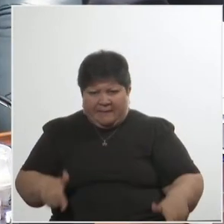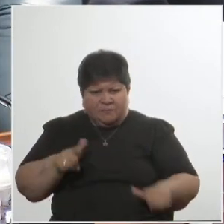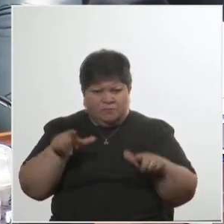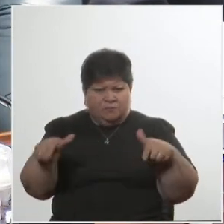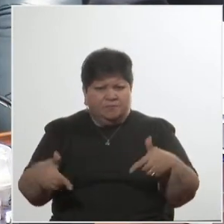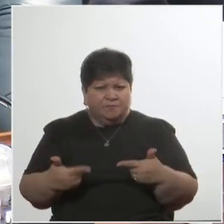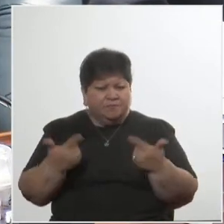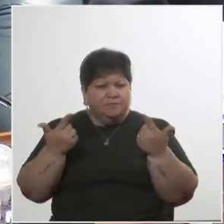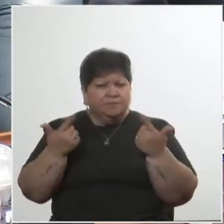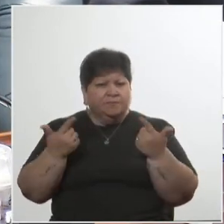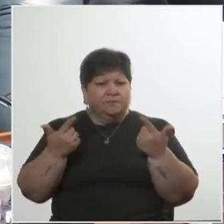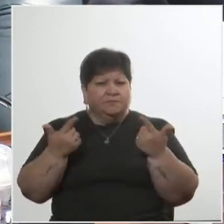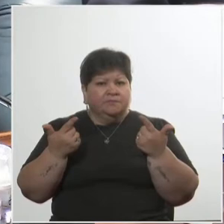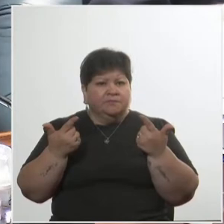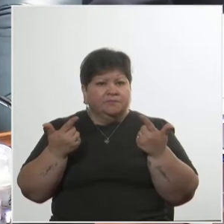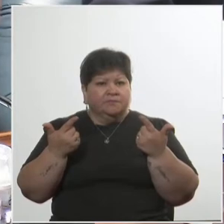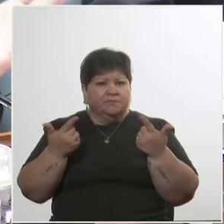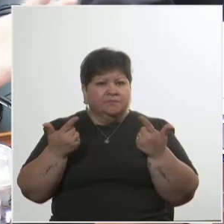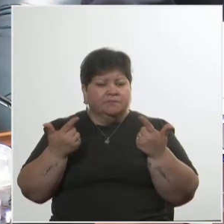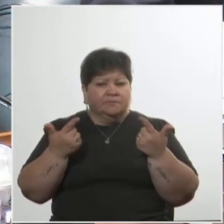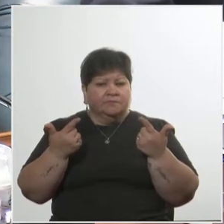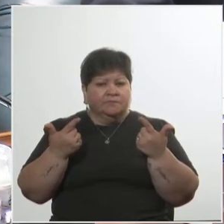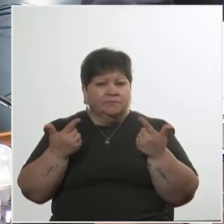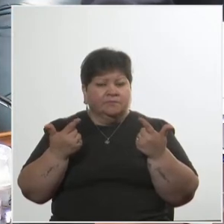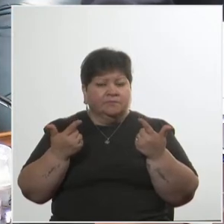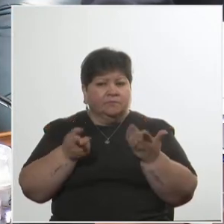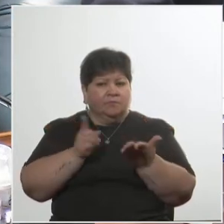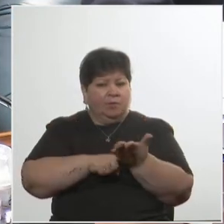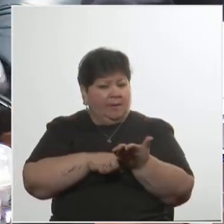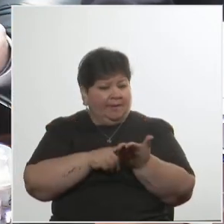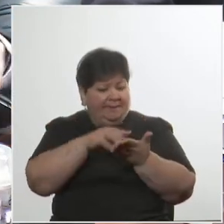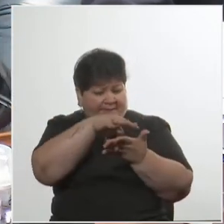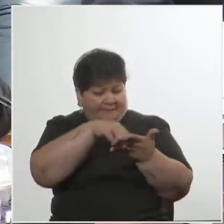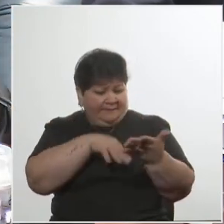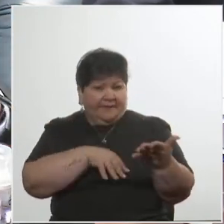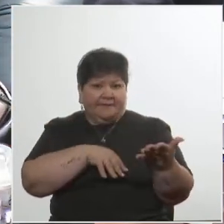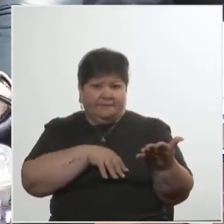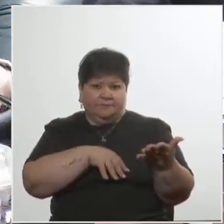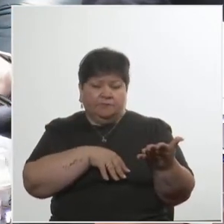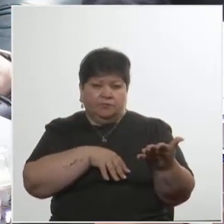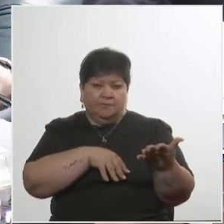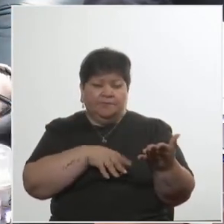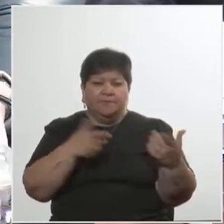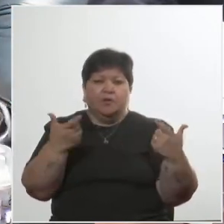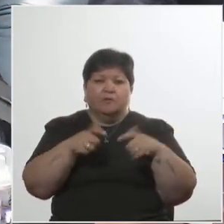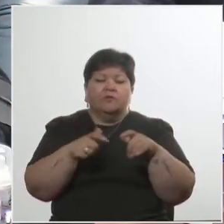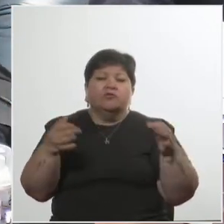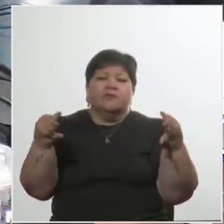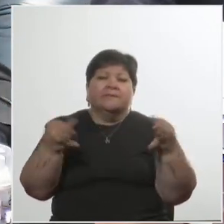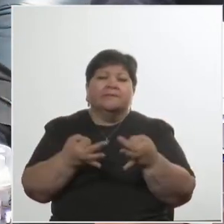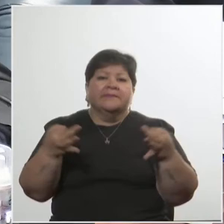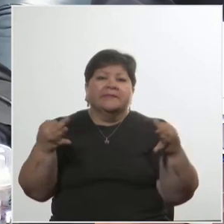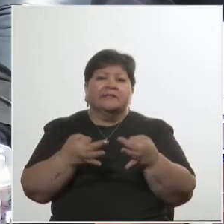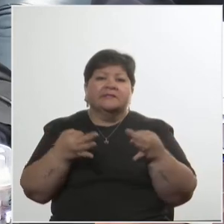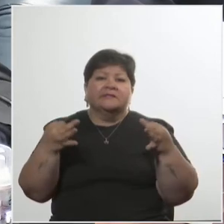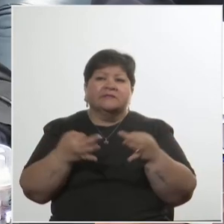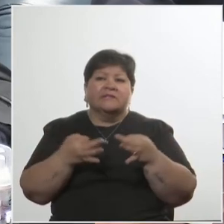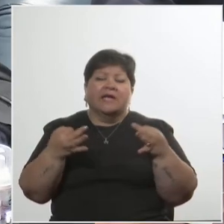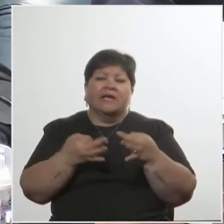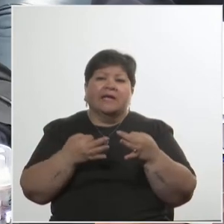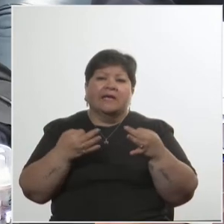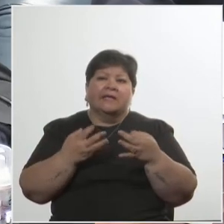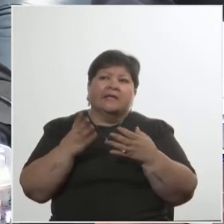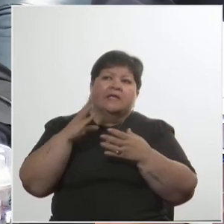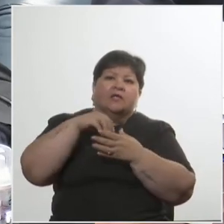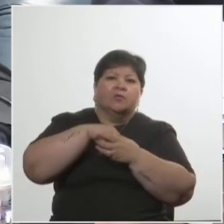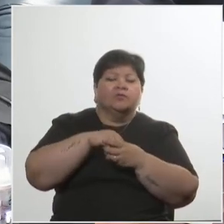además volviendo al texto la comisión especial dice en determinado momento la que incluirá